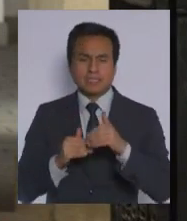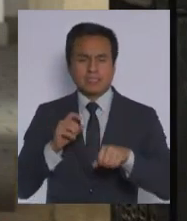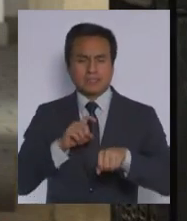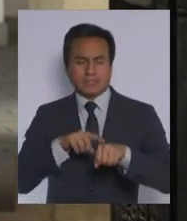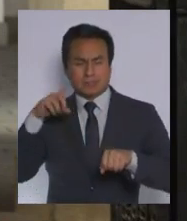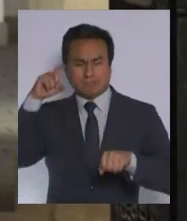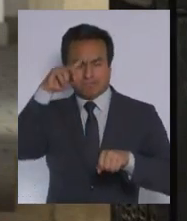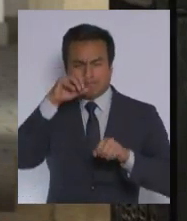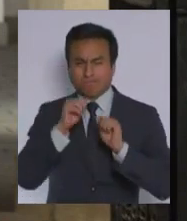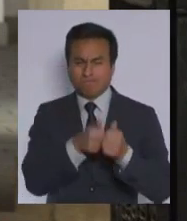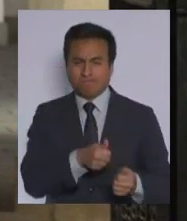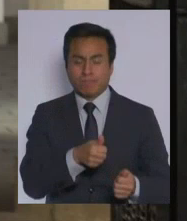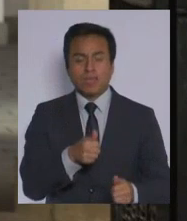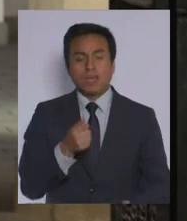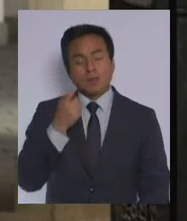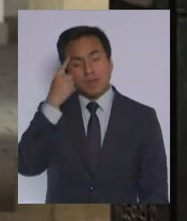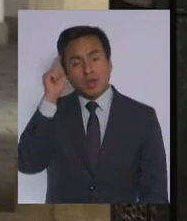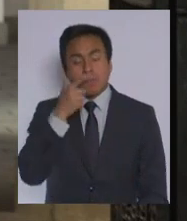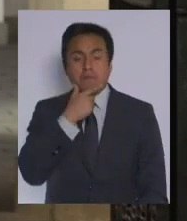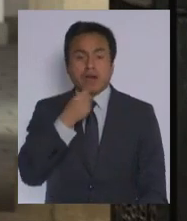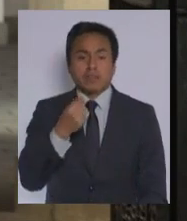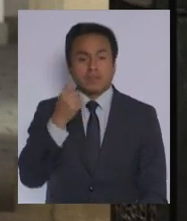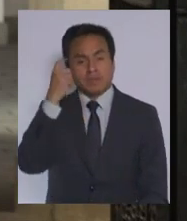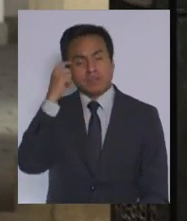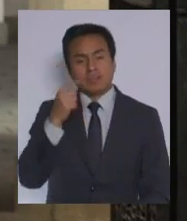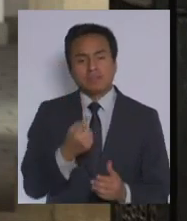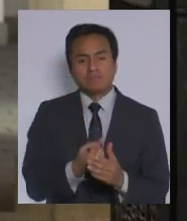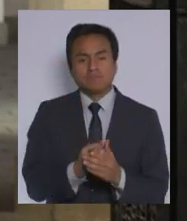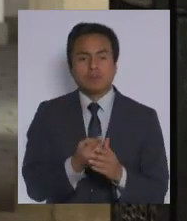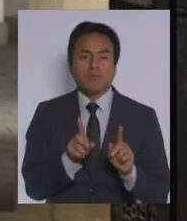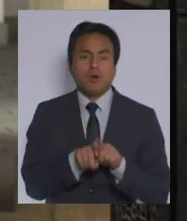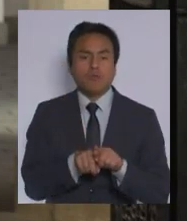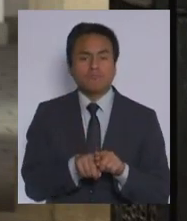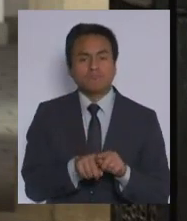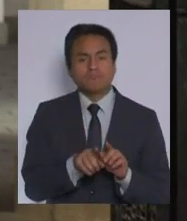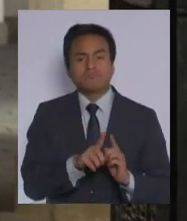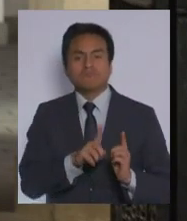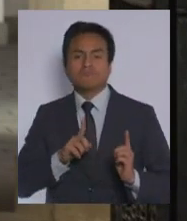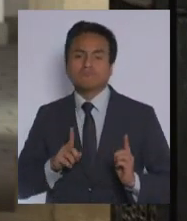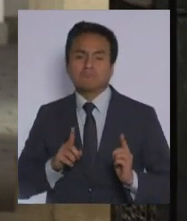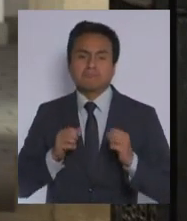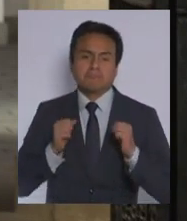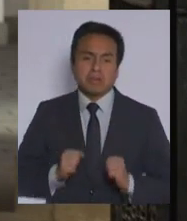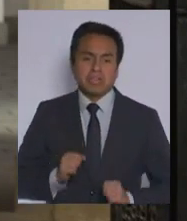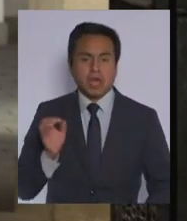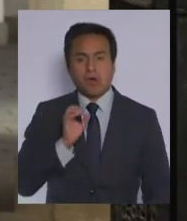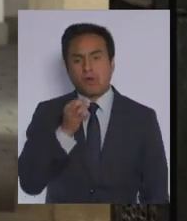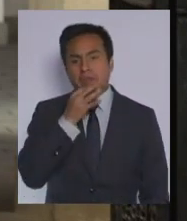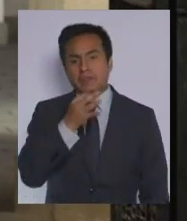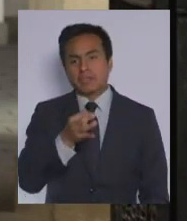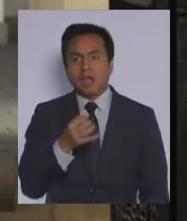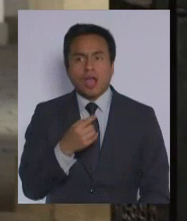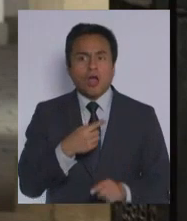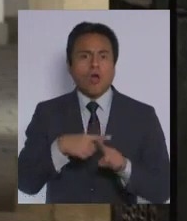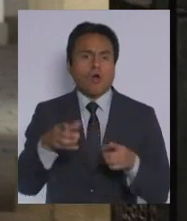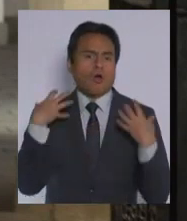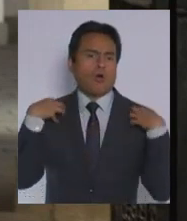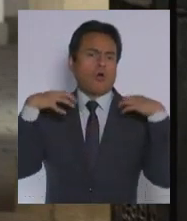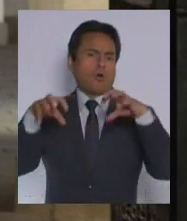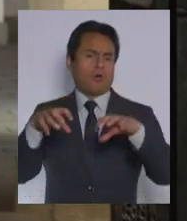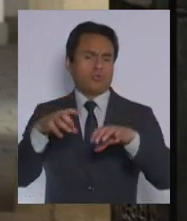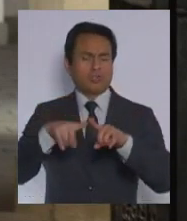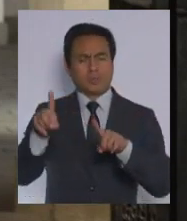duro lo más fácil probablemente sería dar un paso al costado lo más fácil probablemente sería decir que otros asuman